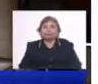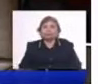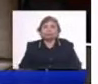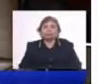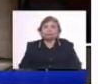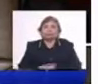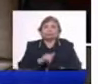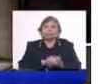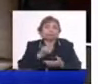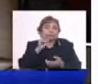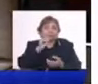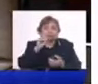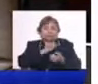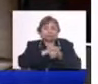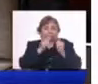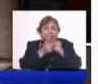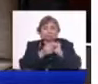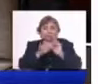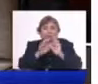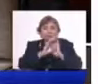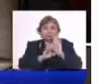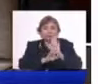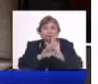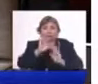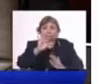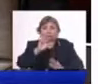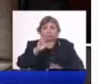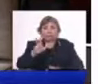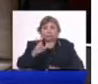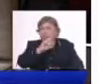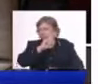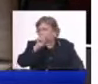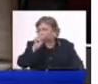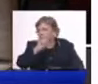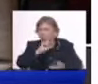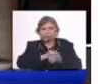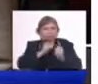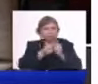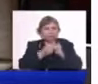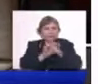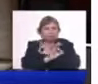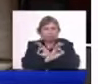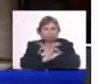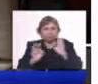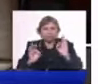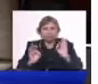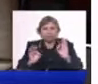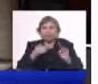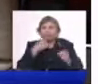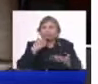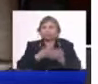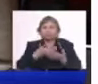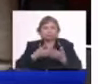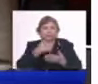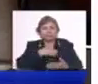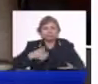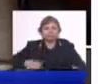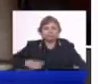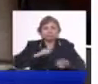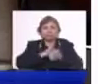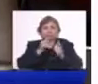Convencidos de que si no cambia esa Constitución de 1993, no va a cambiar nada. No se trata de cambiar